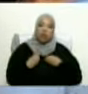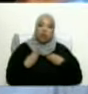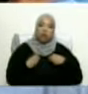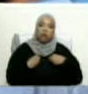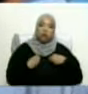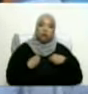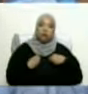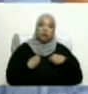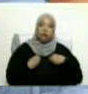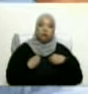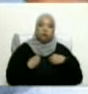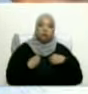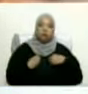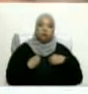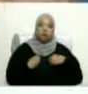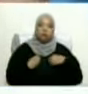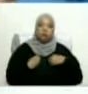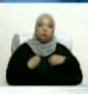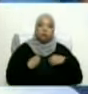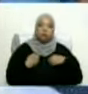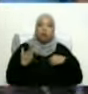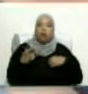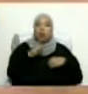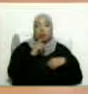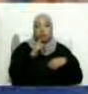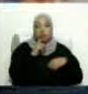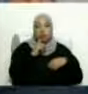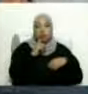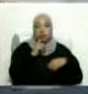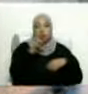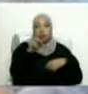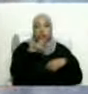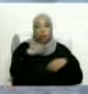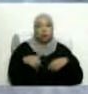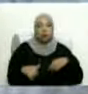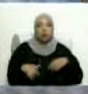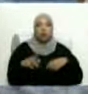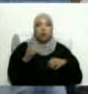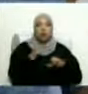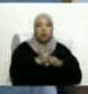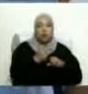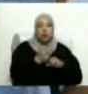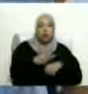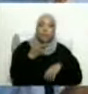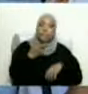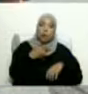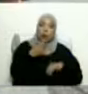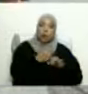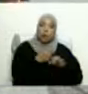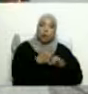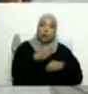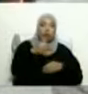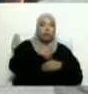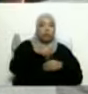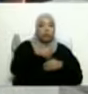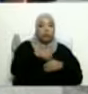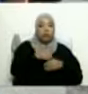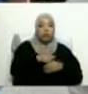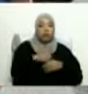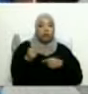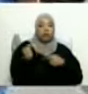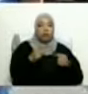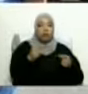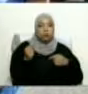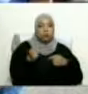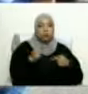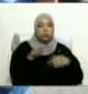el espíritu. Parte de la información que se vive acá en el Consejo Nacional Electoral, es importante destacar que